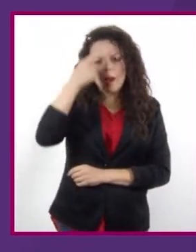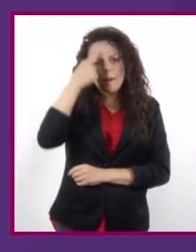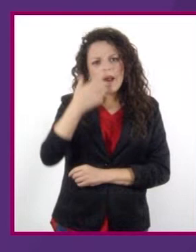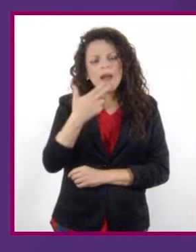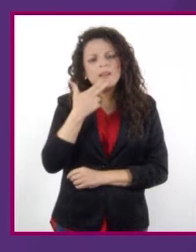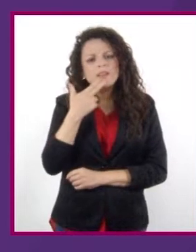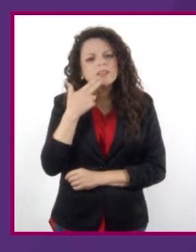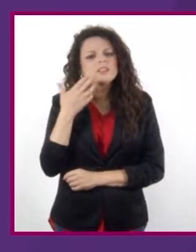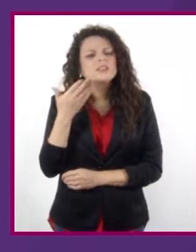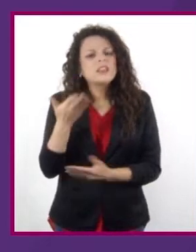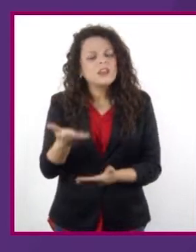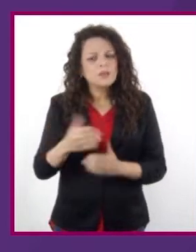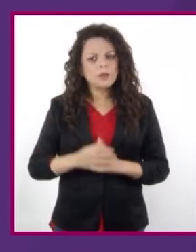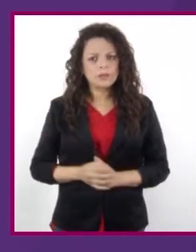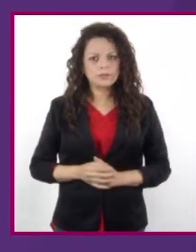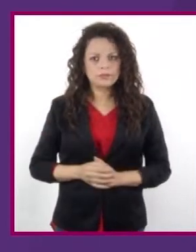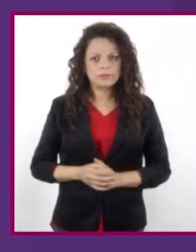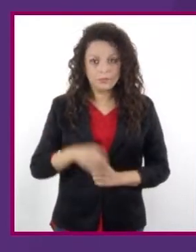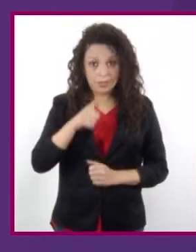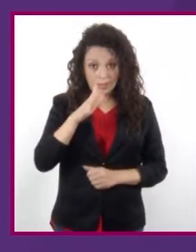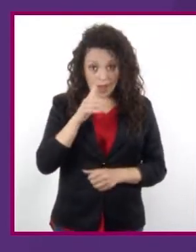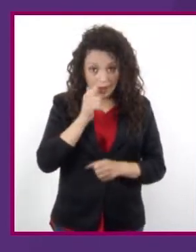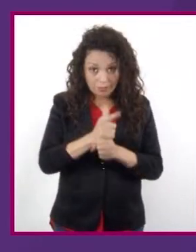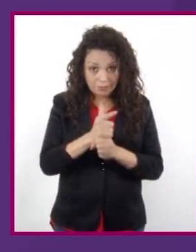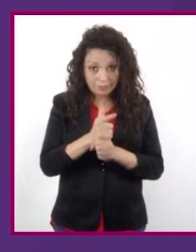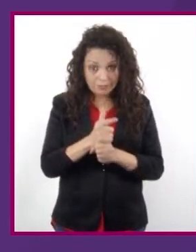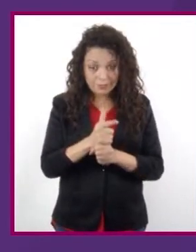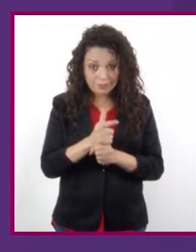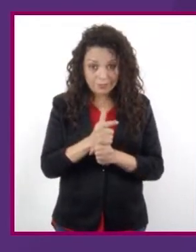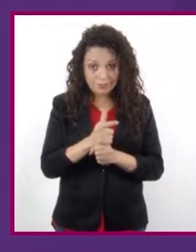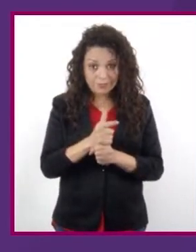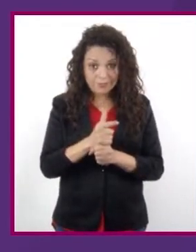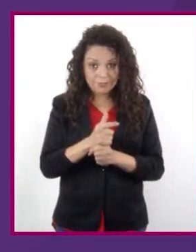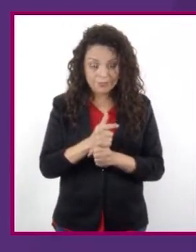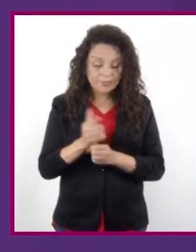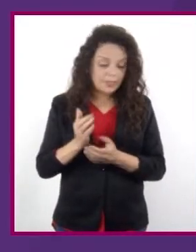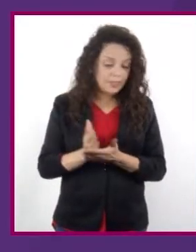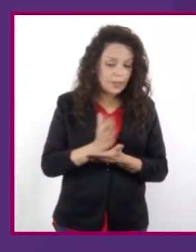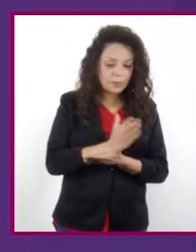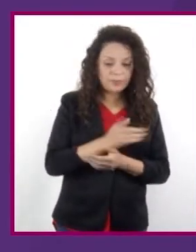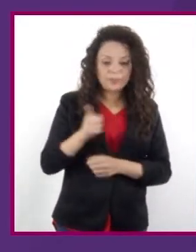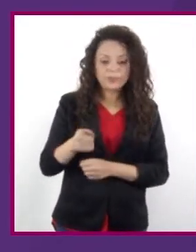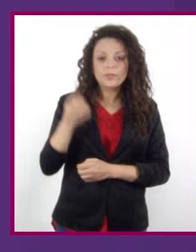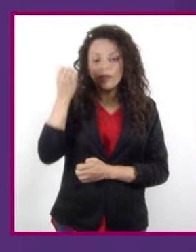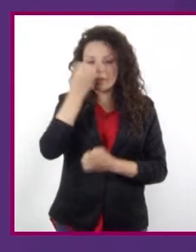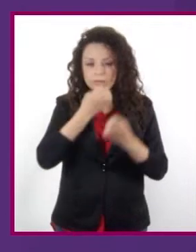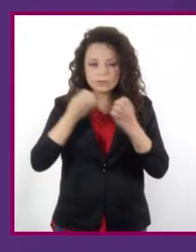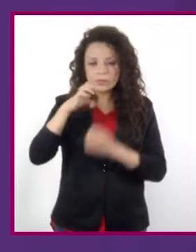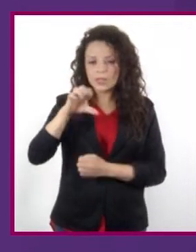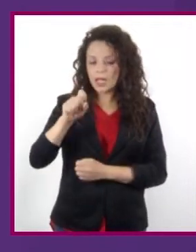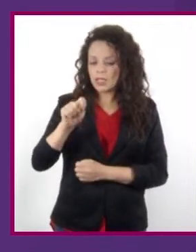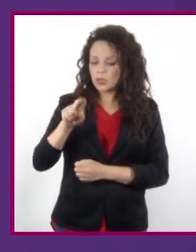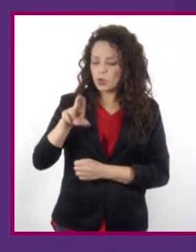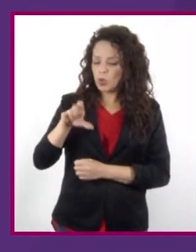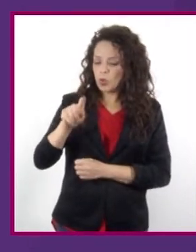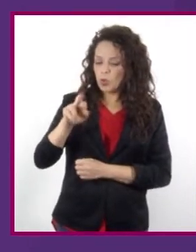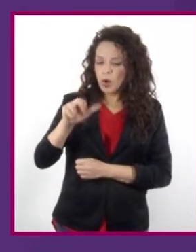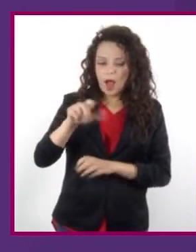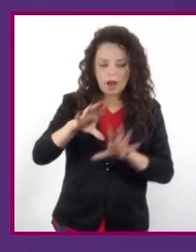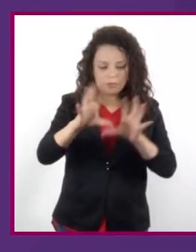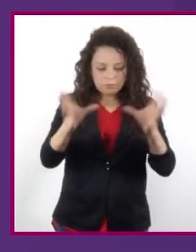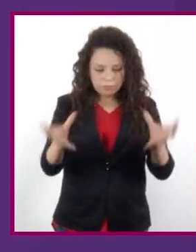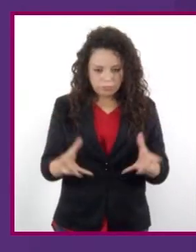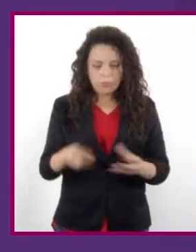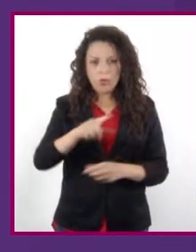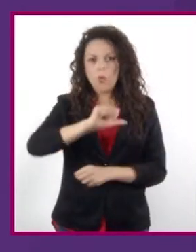ese objeto? ¿Ya se dieron cuenta de ello? Además del análisis estructural, recuerden que existen otros tipos de